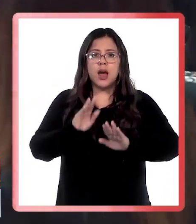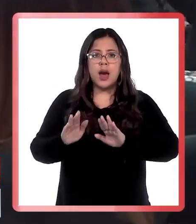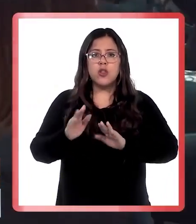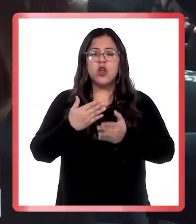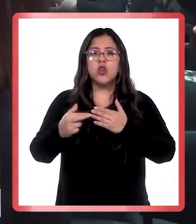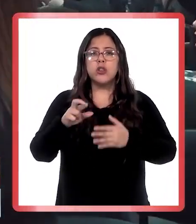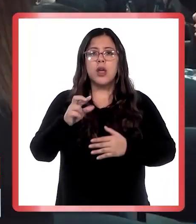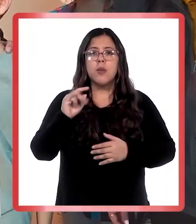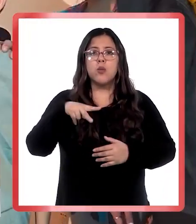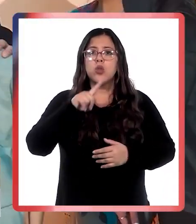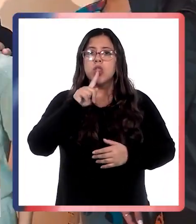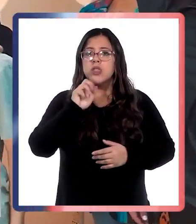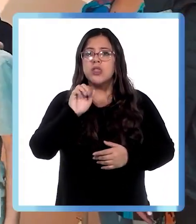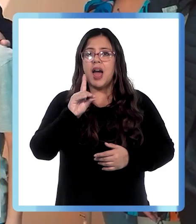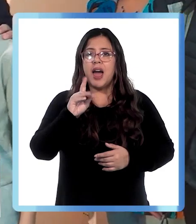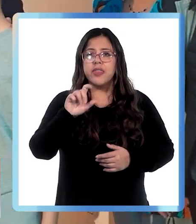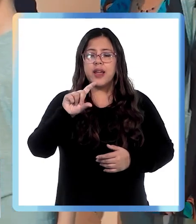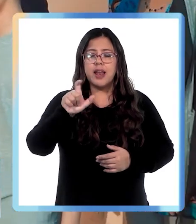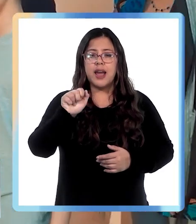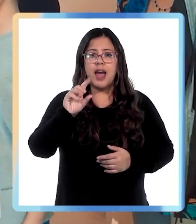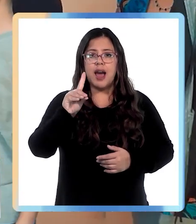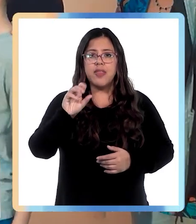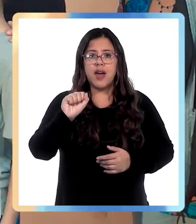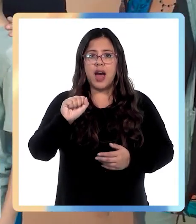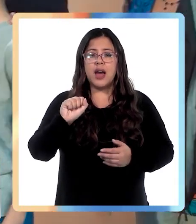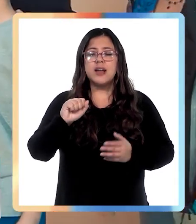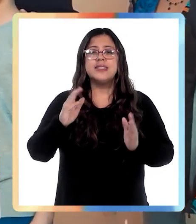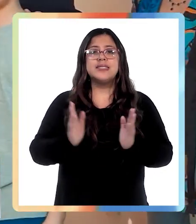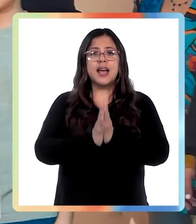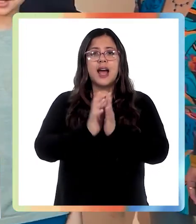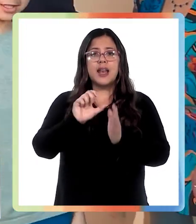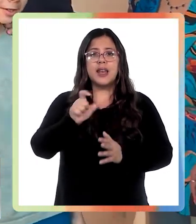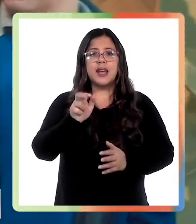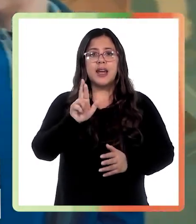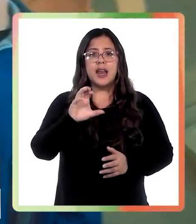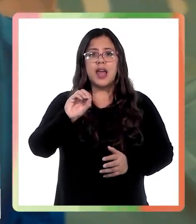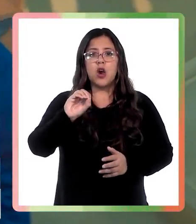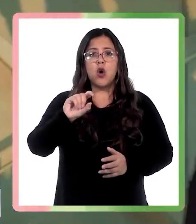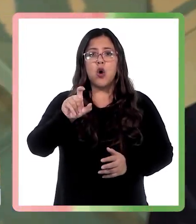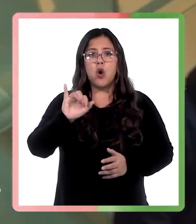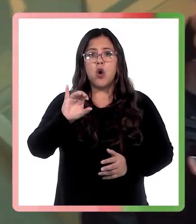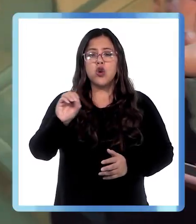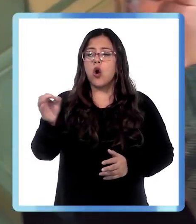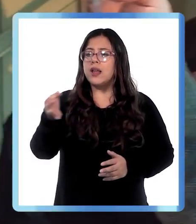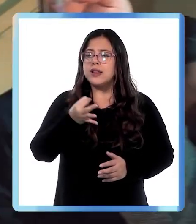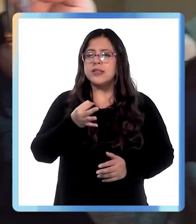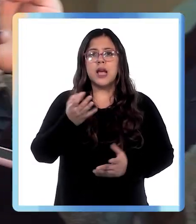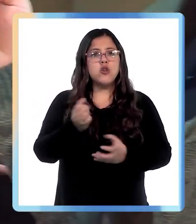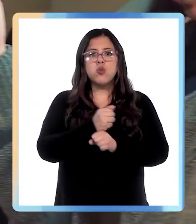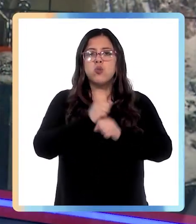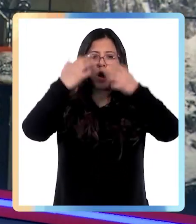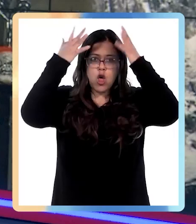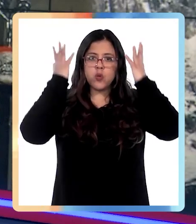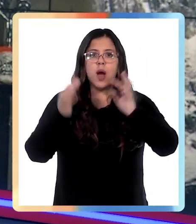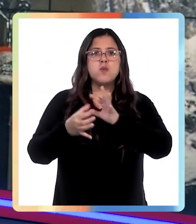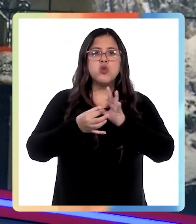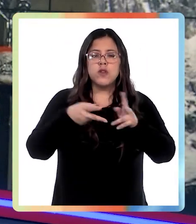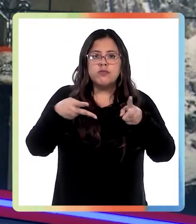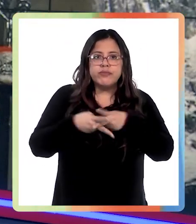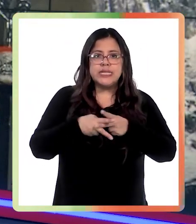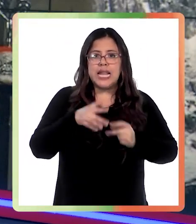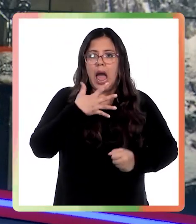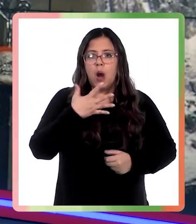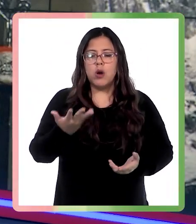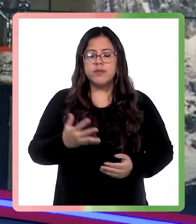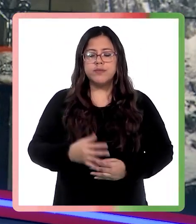de punta delgada en San Gregorio el mandatario admitió no haber podido ducharse por el corte de agua escuchemos